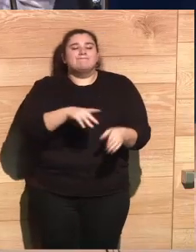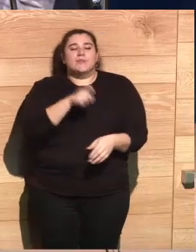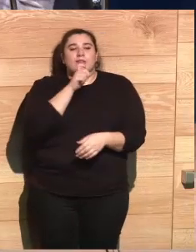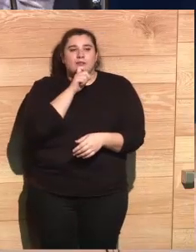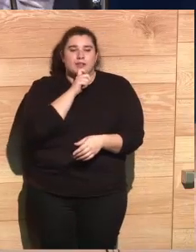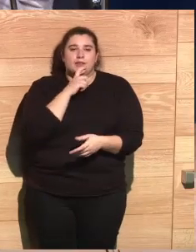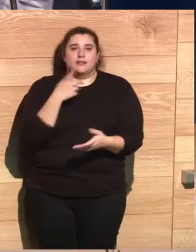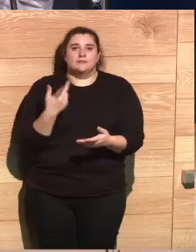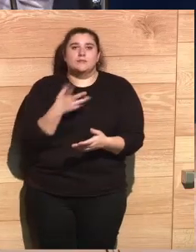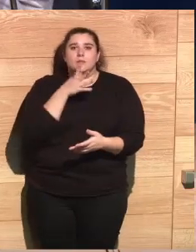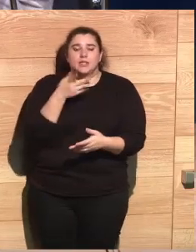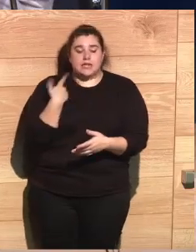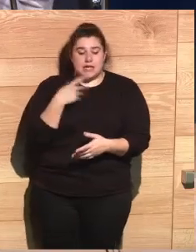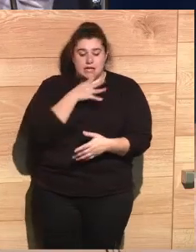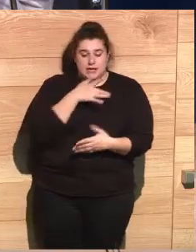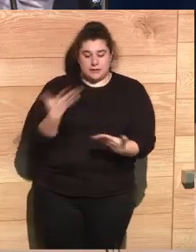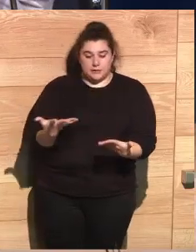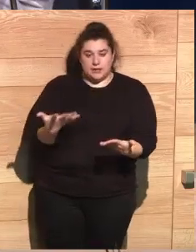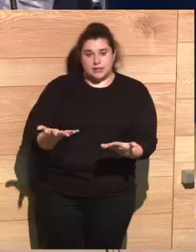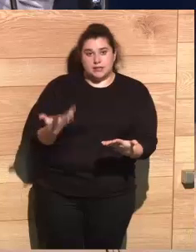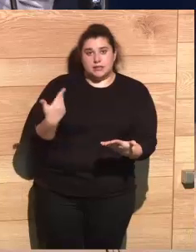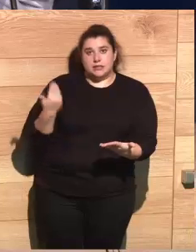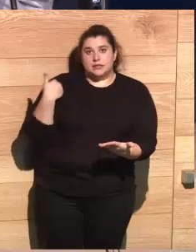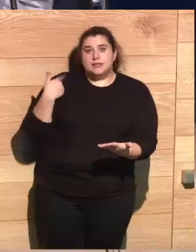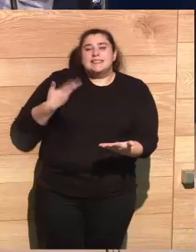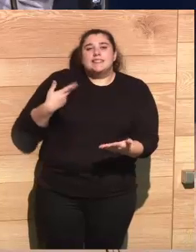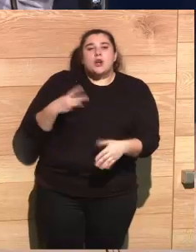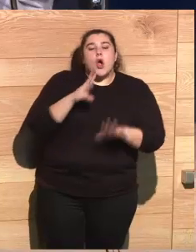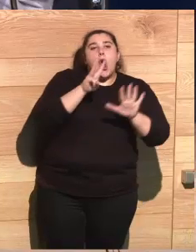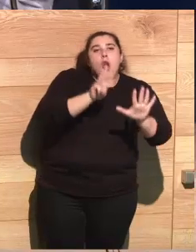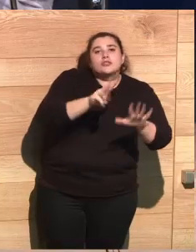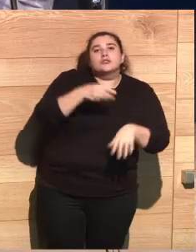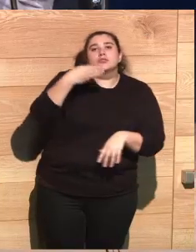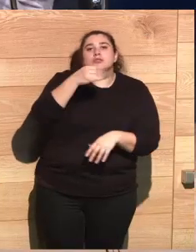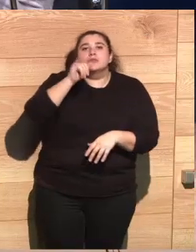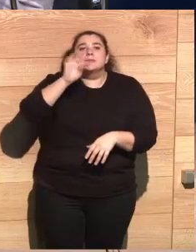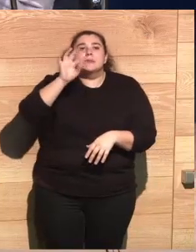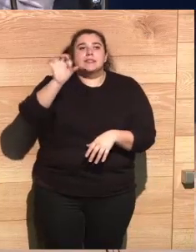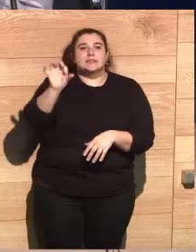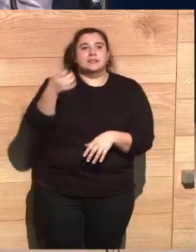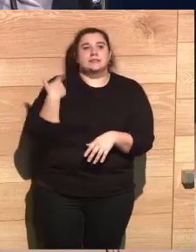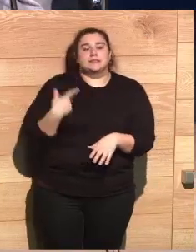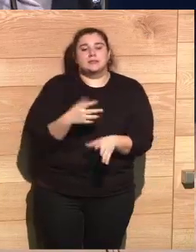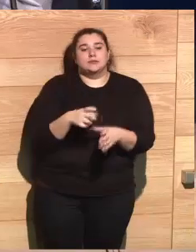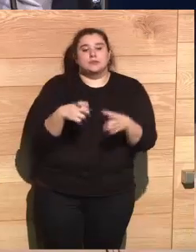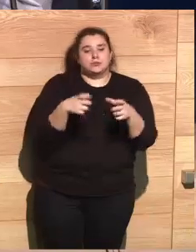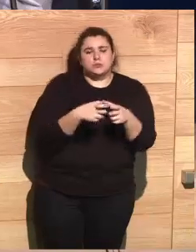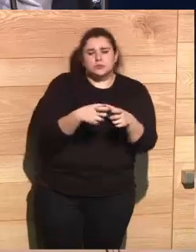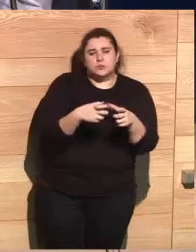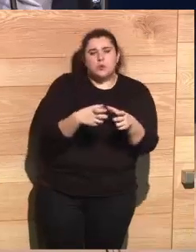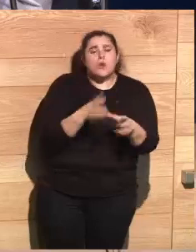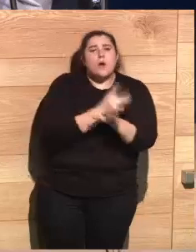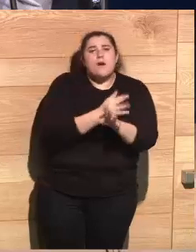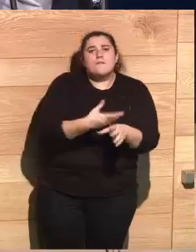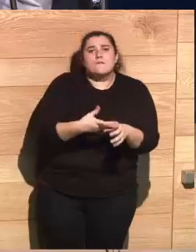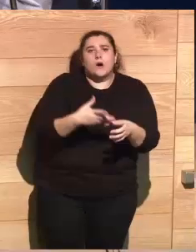la máquina de la que estábamos hablando ahora era una máquina de 8 bits que cargaba juegos físicos en una cinta que tenías que ir